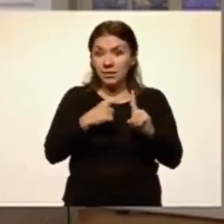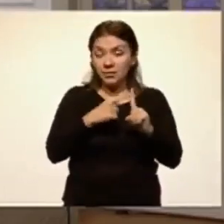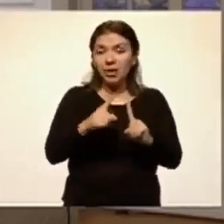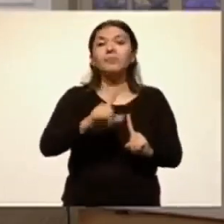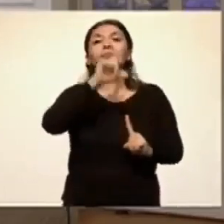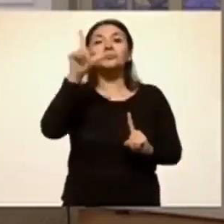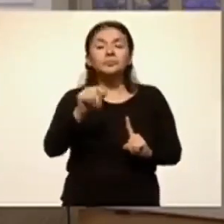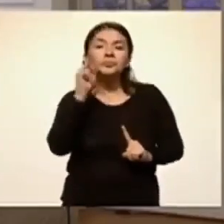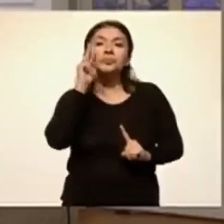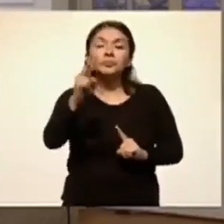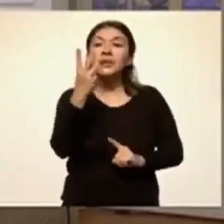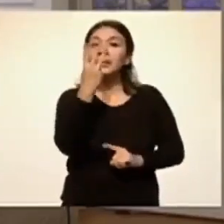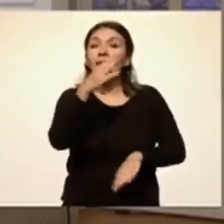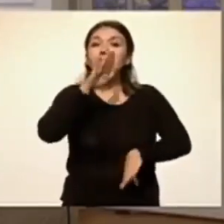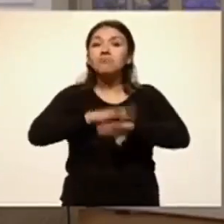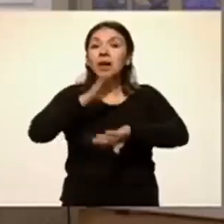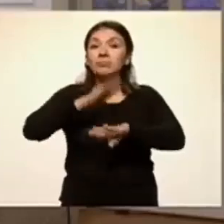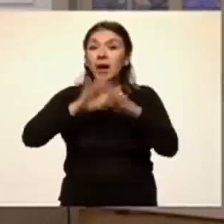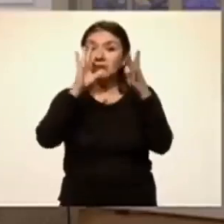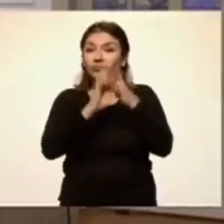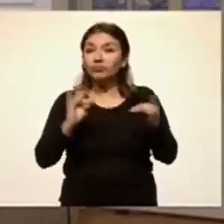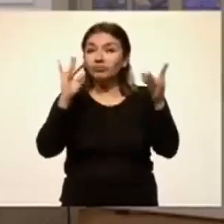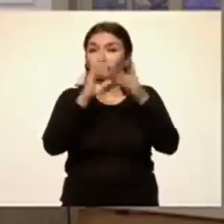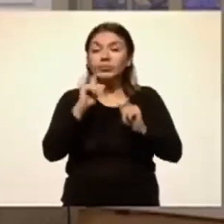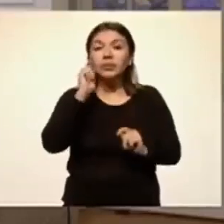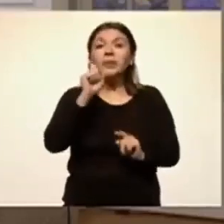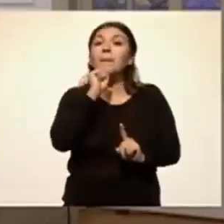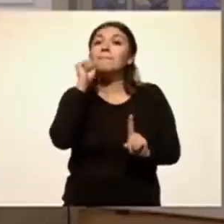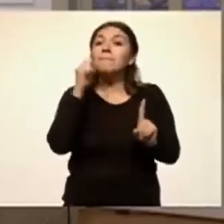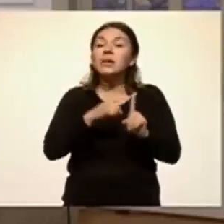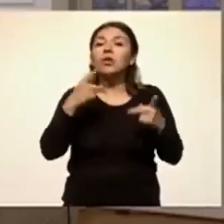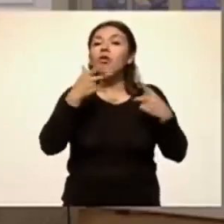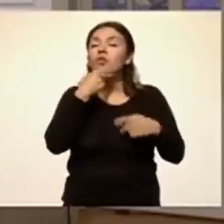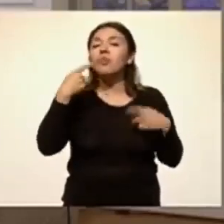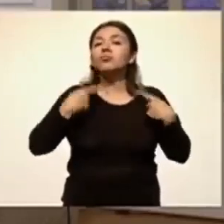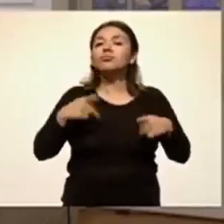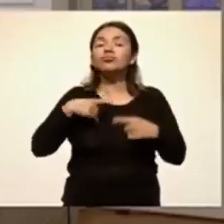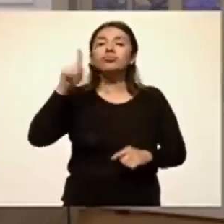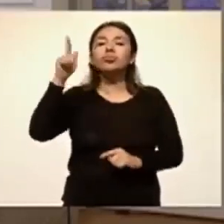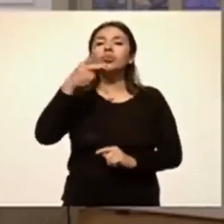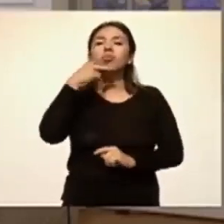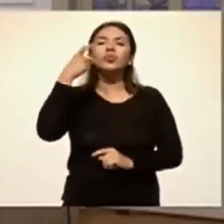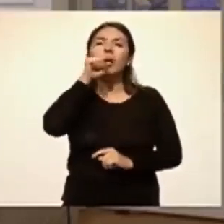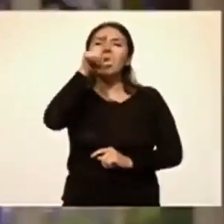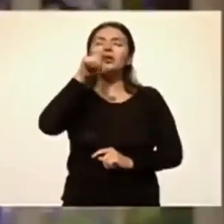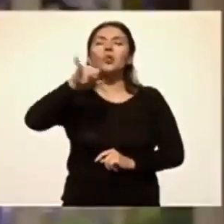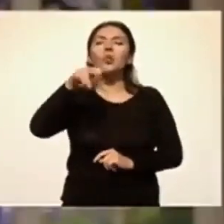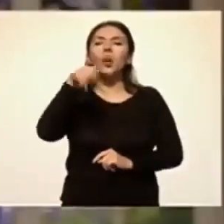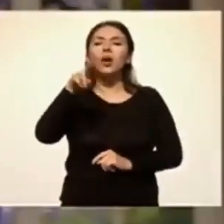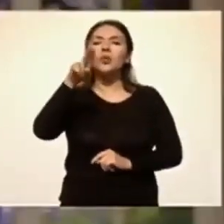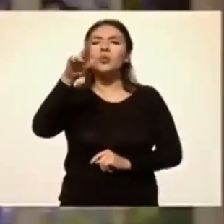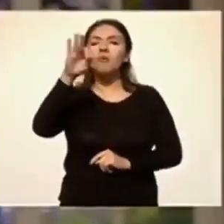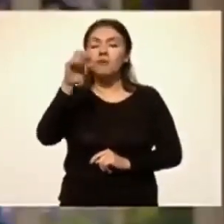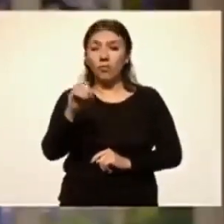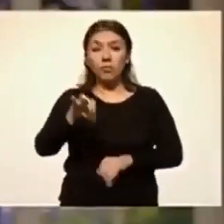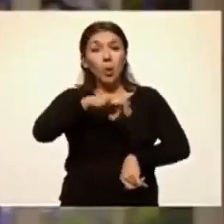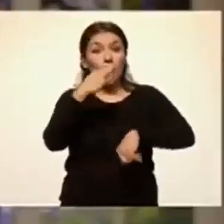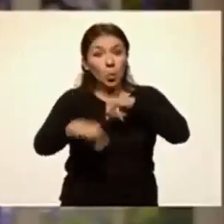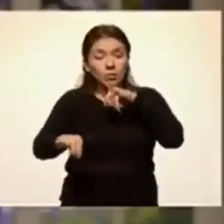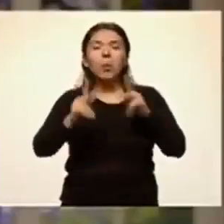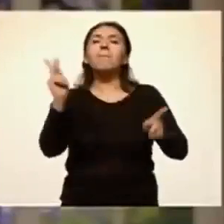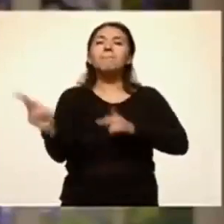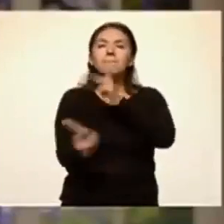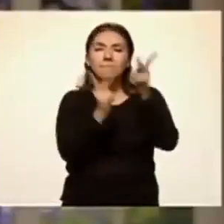Después, mirarás 3 diferentes descripciones en torno al escritor jalisciense Juan Rulfo. Al final te haremos